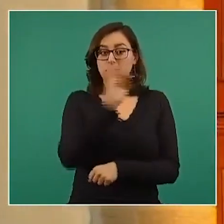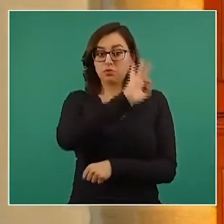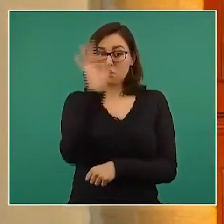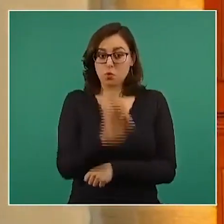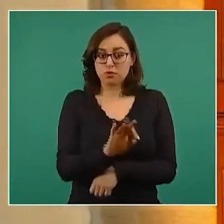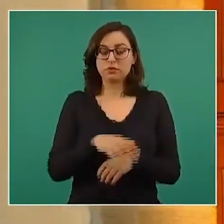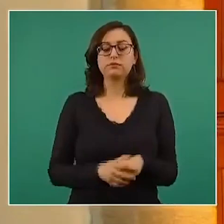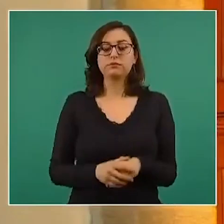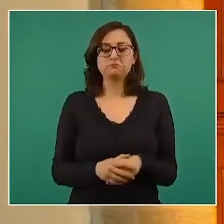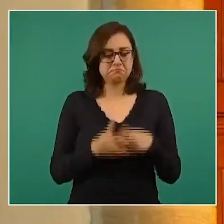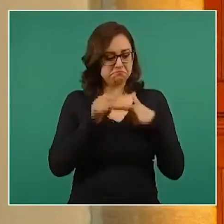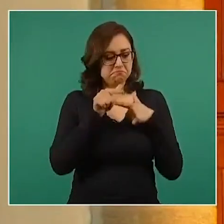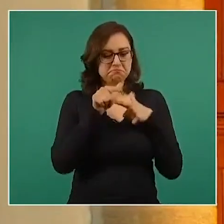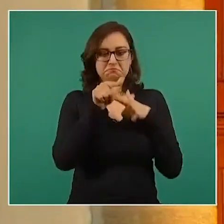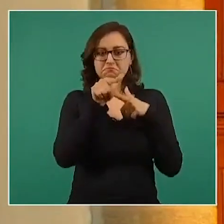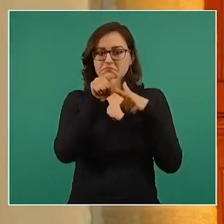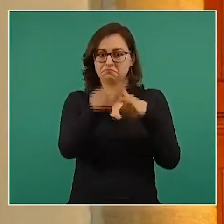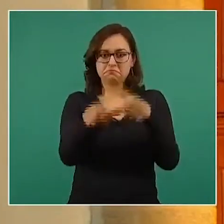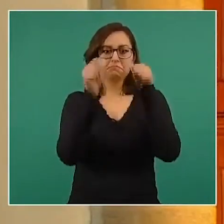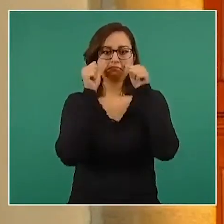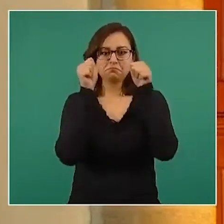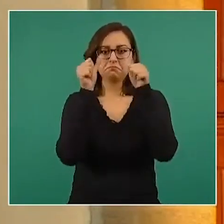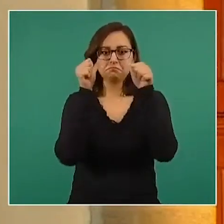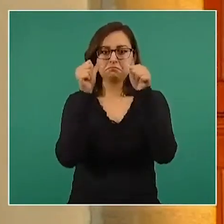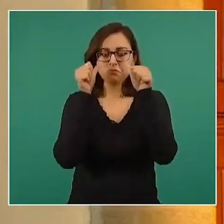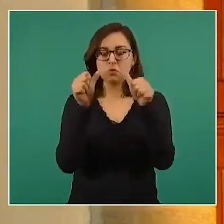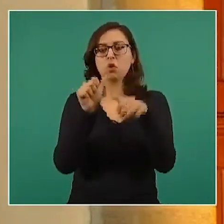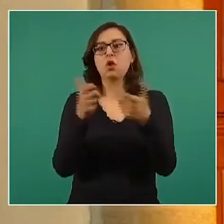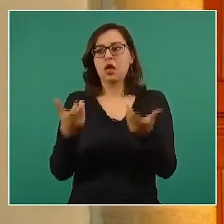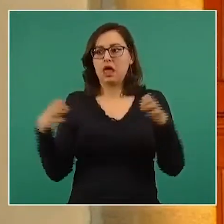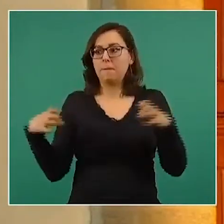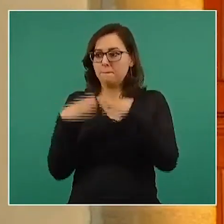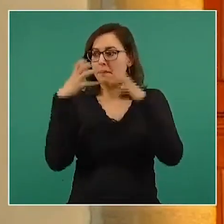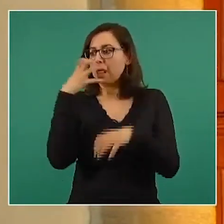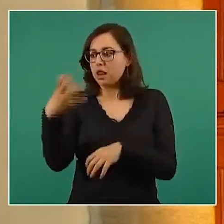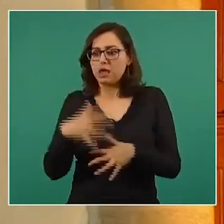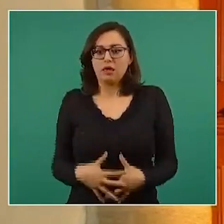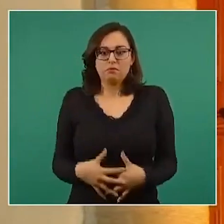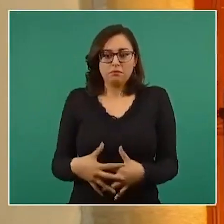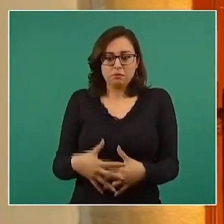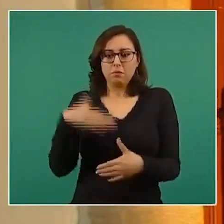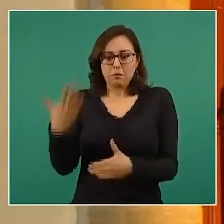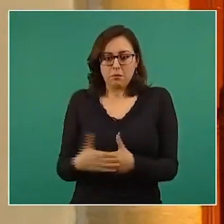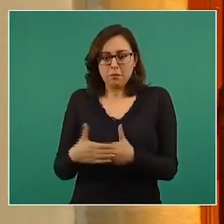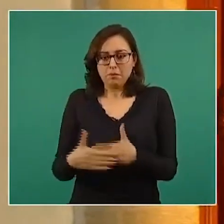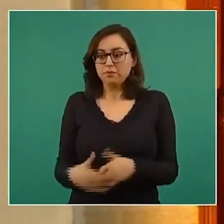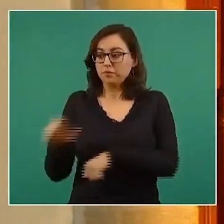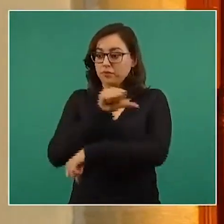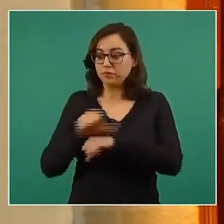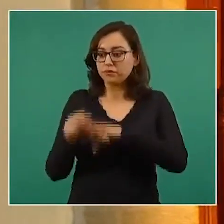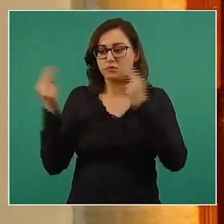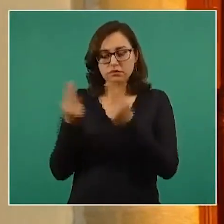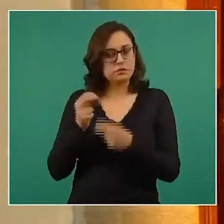instalada. Continuamos otorgando atención en servicios médicos prioritarios, urgencias, atención gineco-obstétrica, cirugías urgentes,